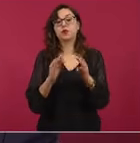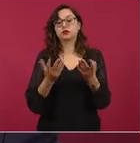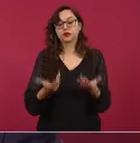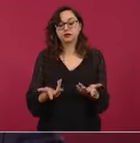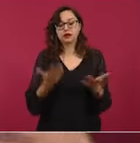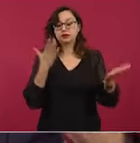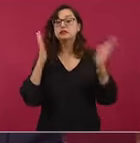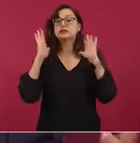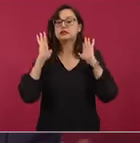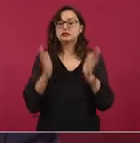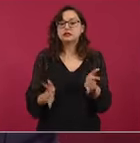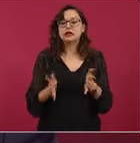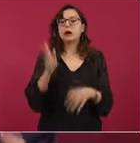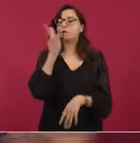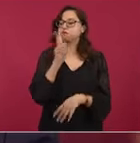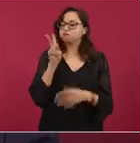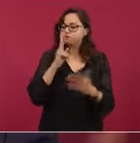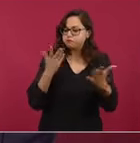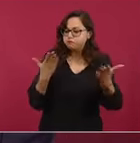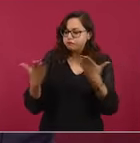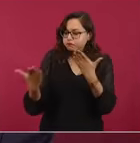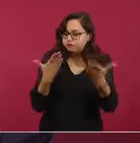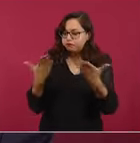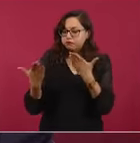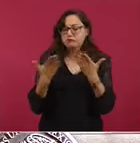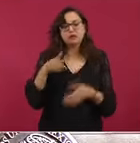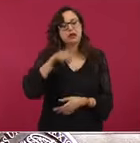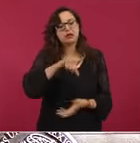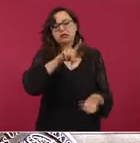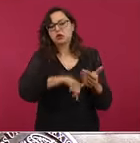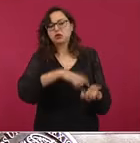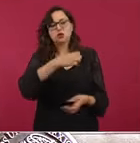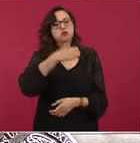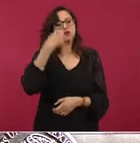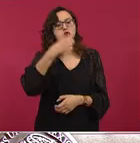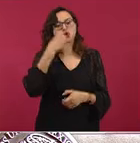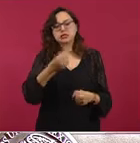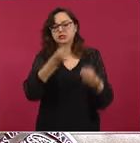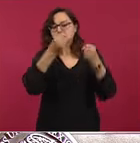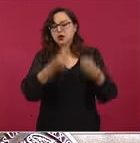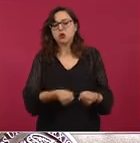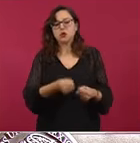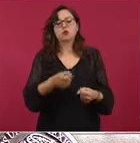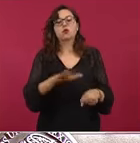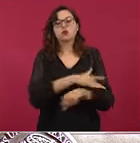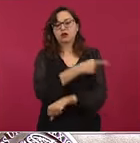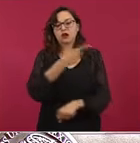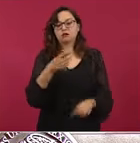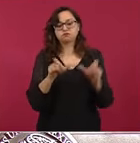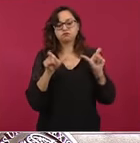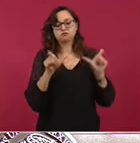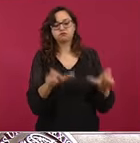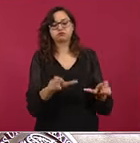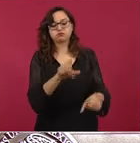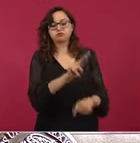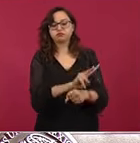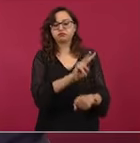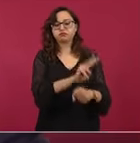seguros, probablemente los más seguros de toda la sociedad, en la medida en que hay los protocolos de seguridad sanitaria, y en